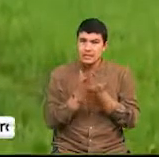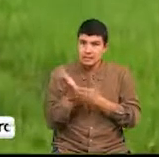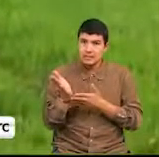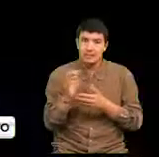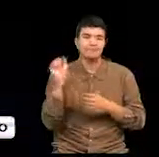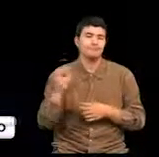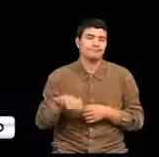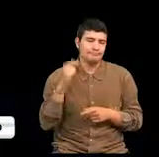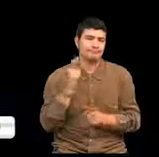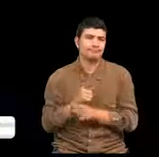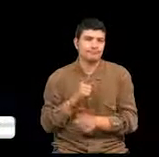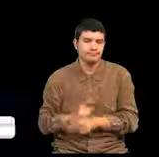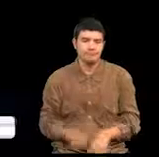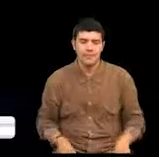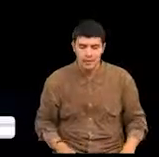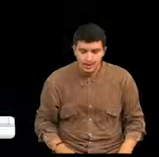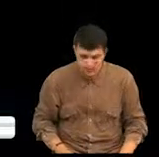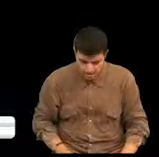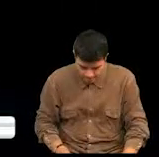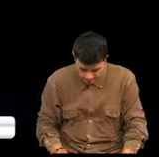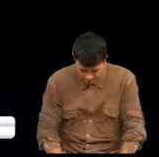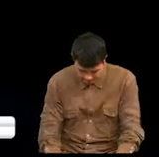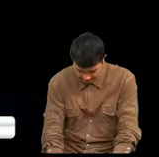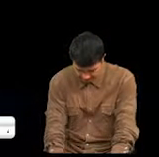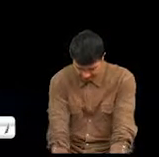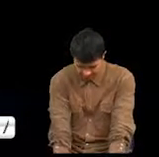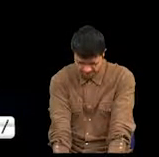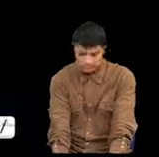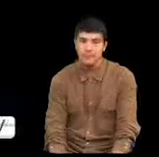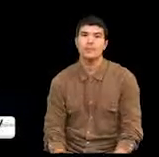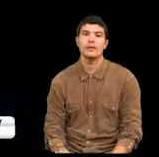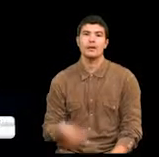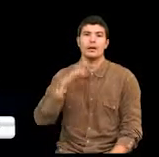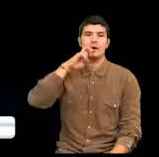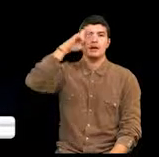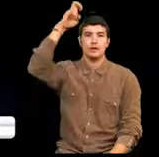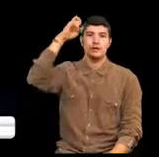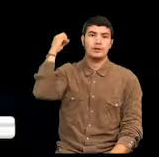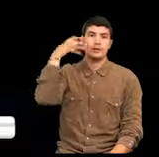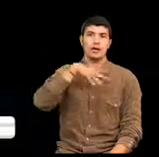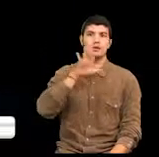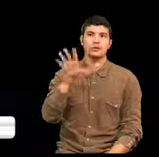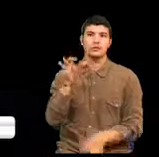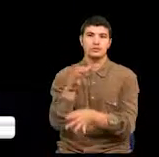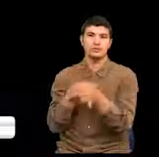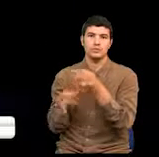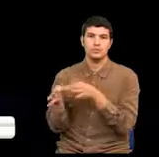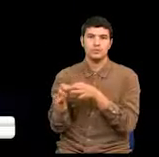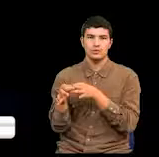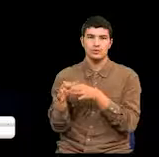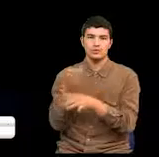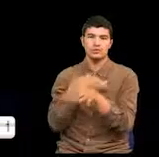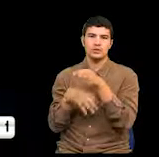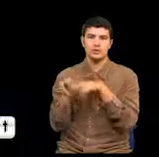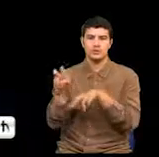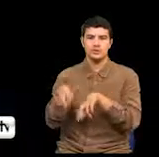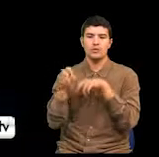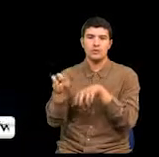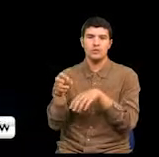Sí. En el norte de Santander está la sustitución de cultivos.